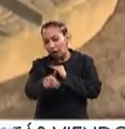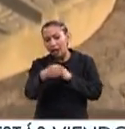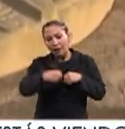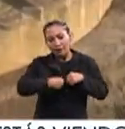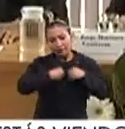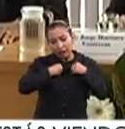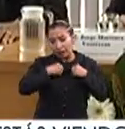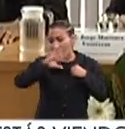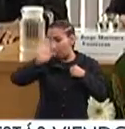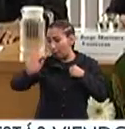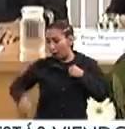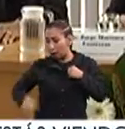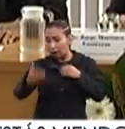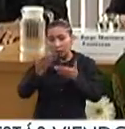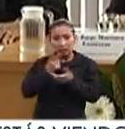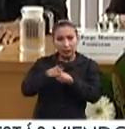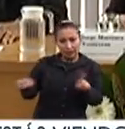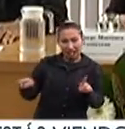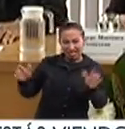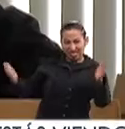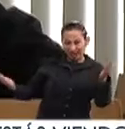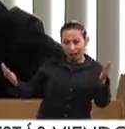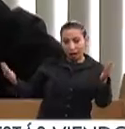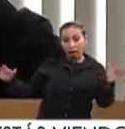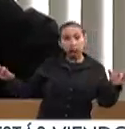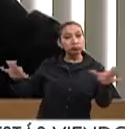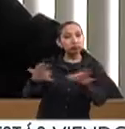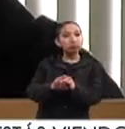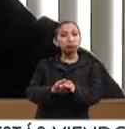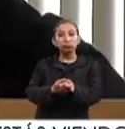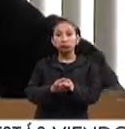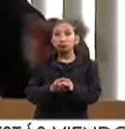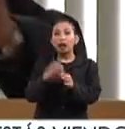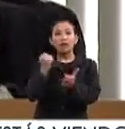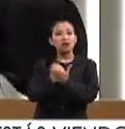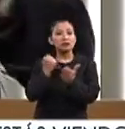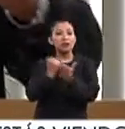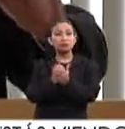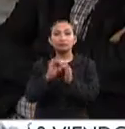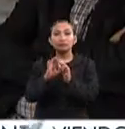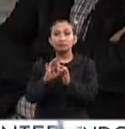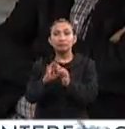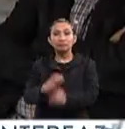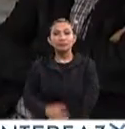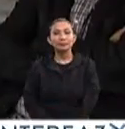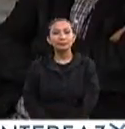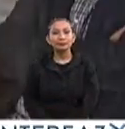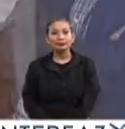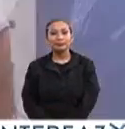la vida y la muerte son opuestas entre sí, no puede existir la una sin la otra.